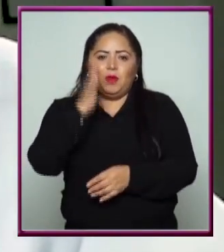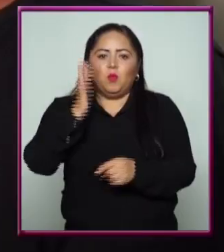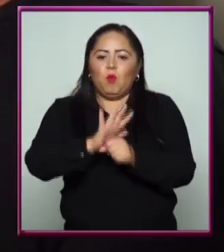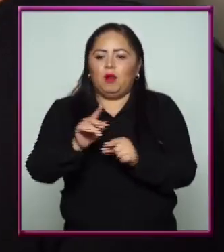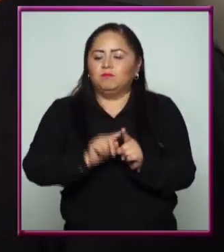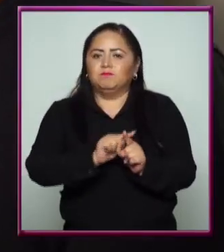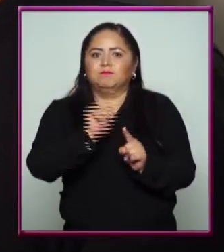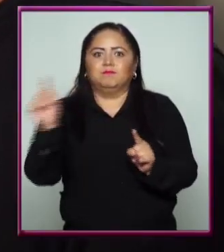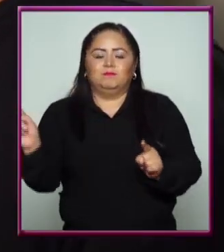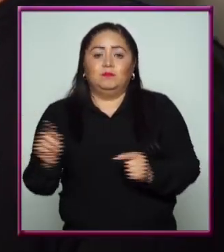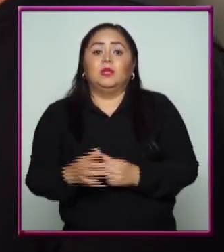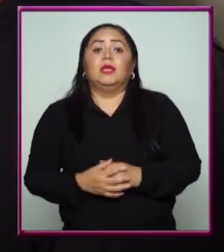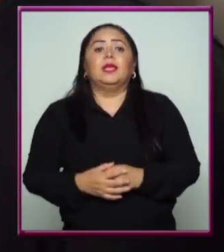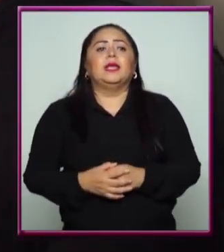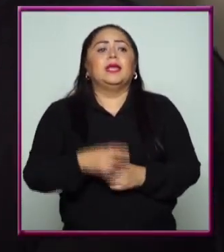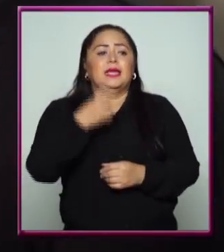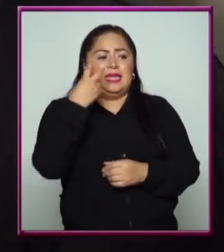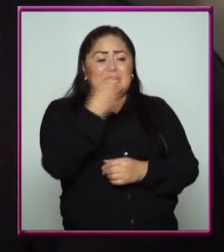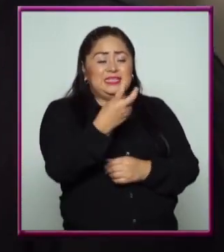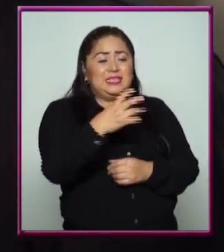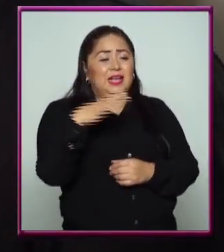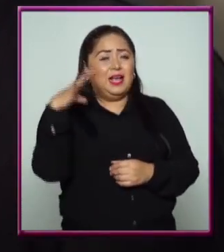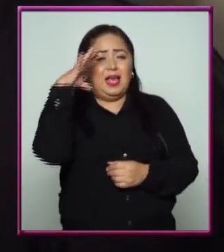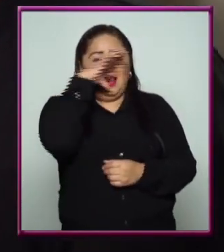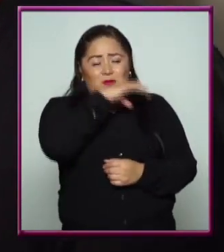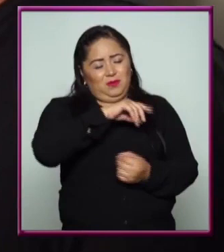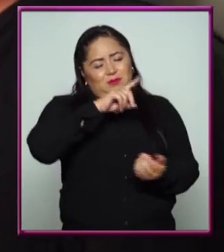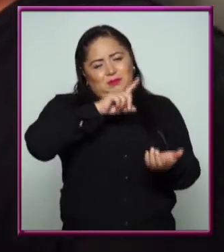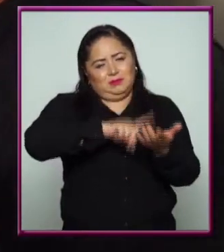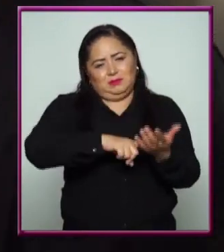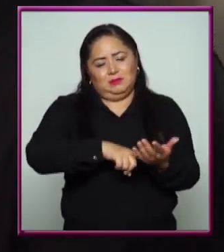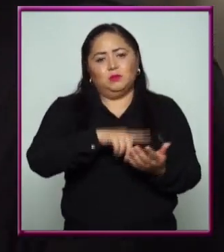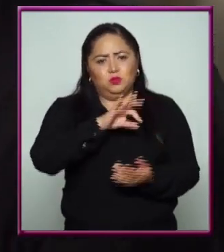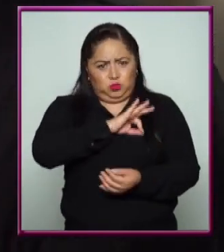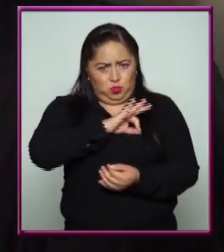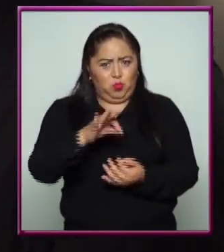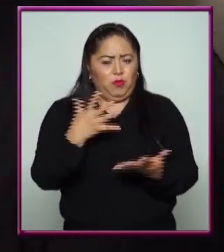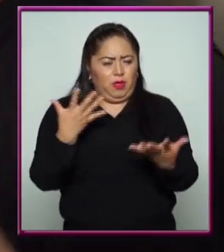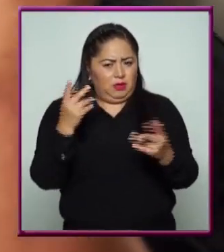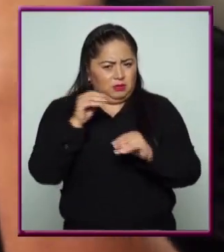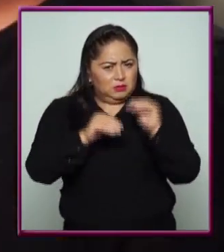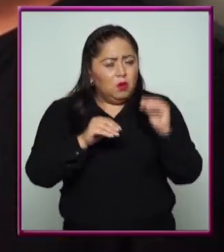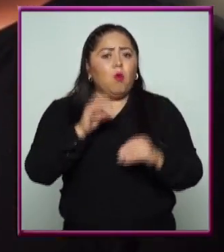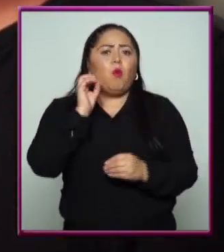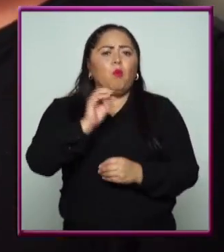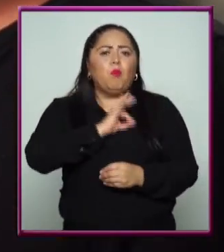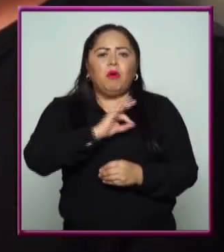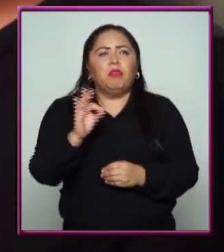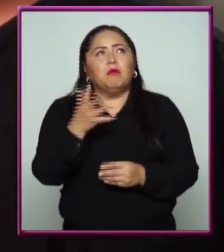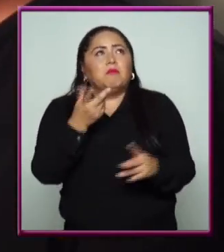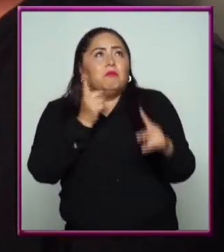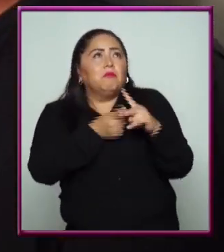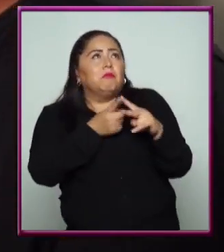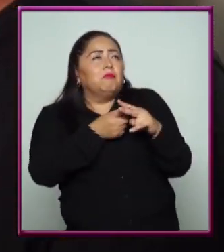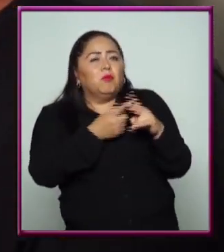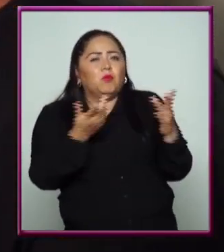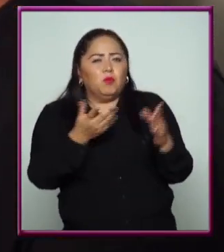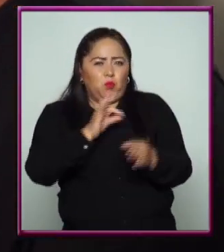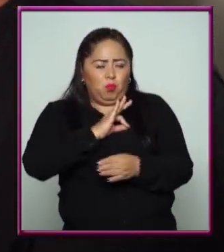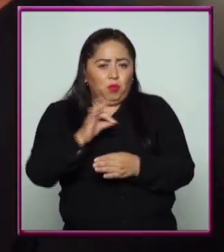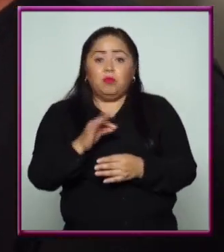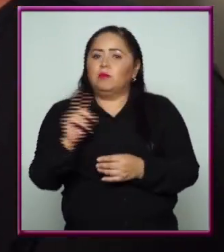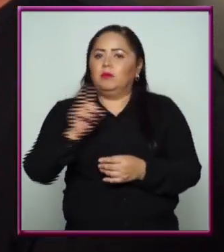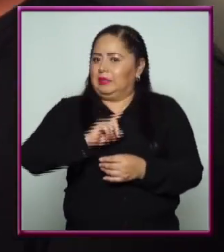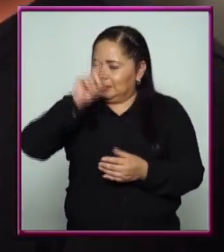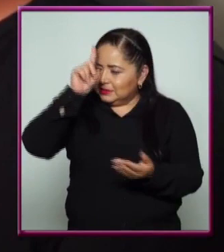la que va a ir. ¿Y este calor que se genera lo podemos producir o se tendría que calcular en un laboratorio? No, esto